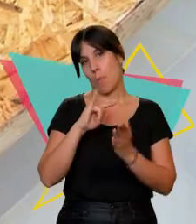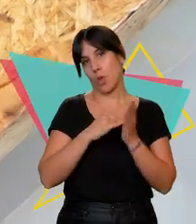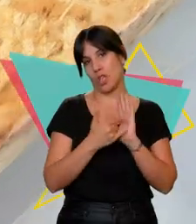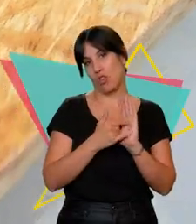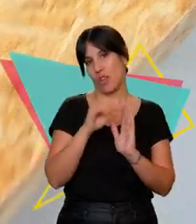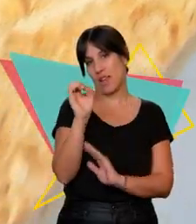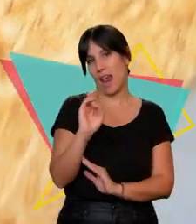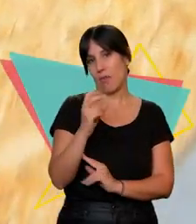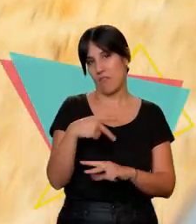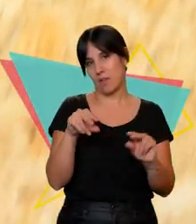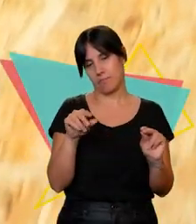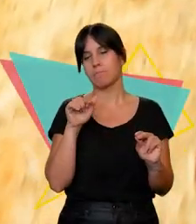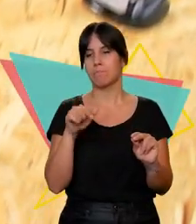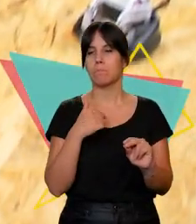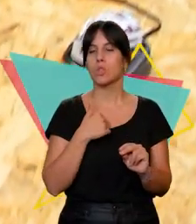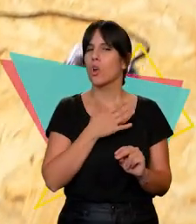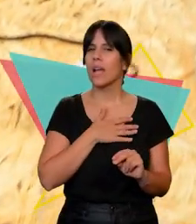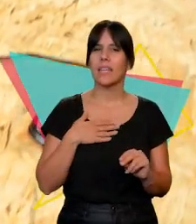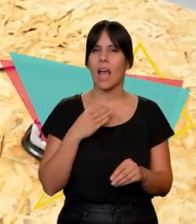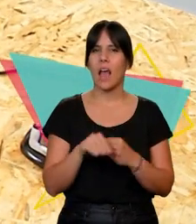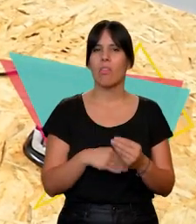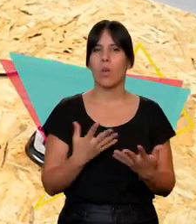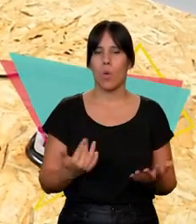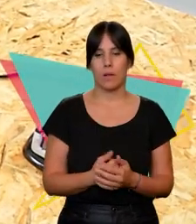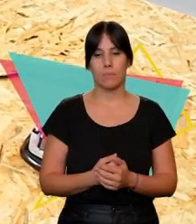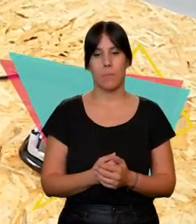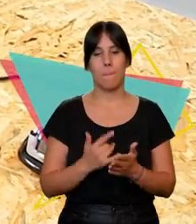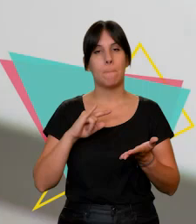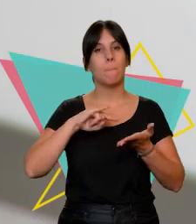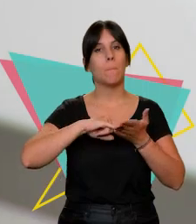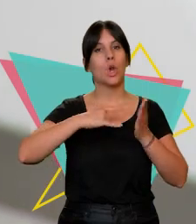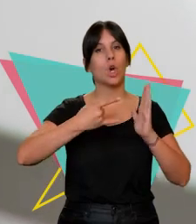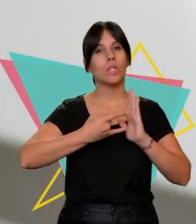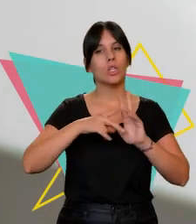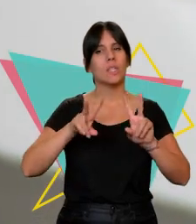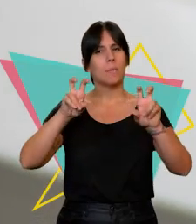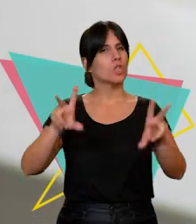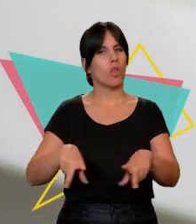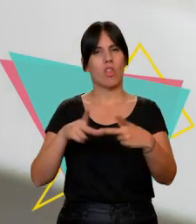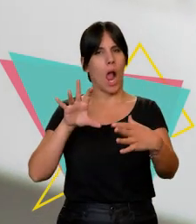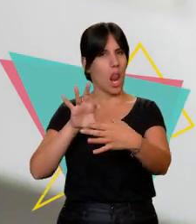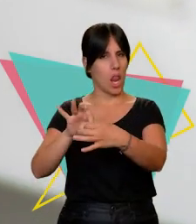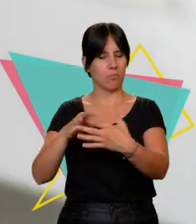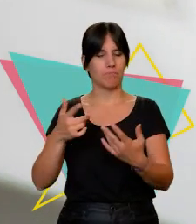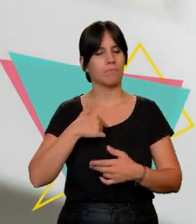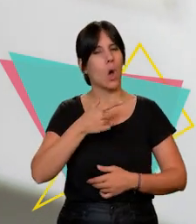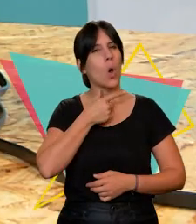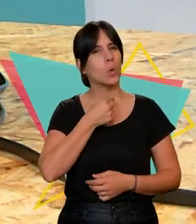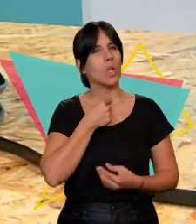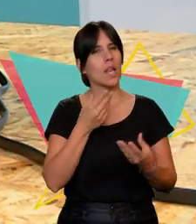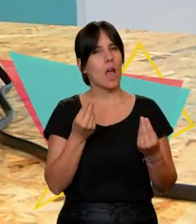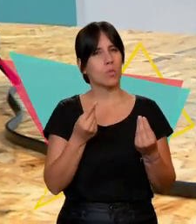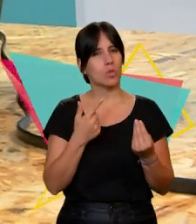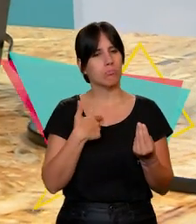grado. Realmente yo lo que quería era realizar un proyecto de tema social. Y digo, mira, me gustaría